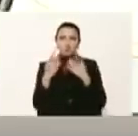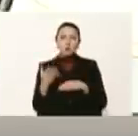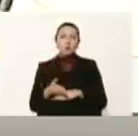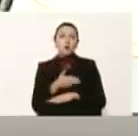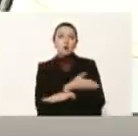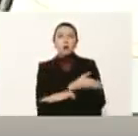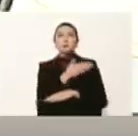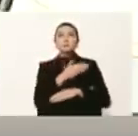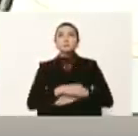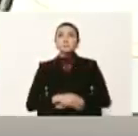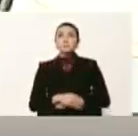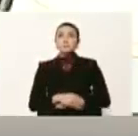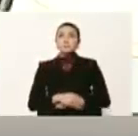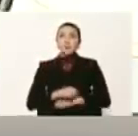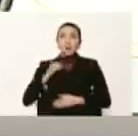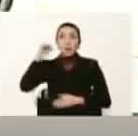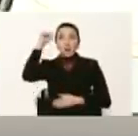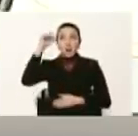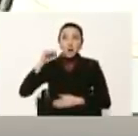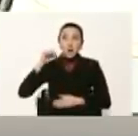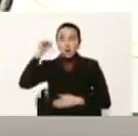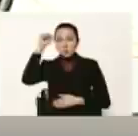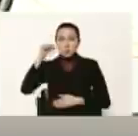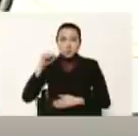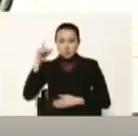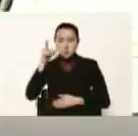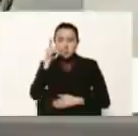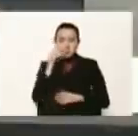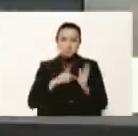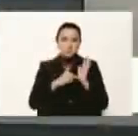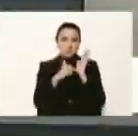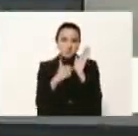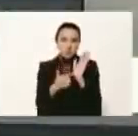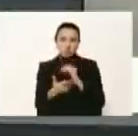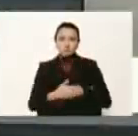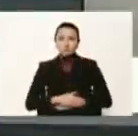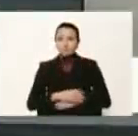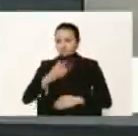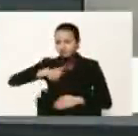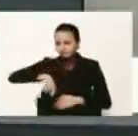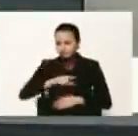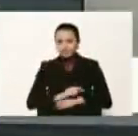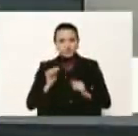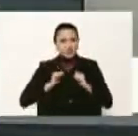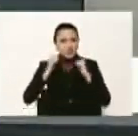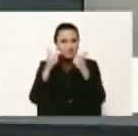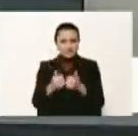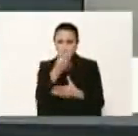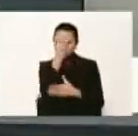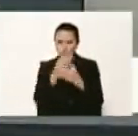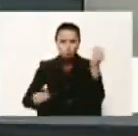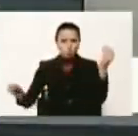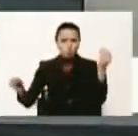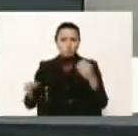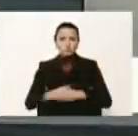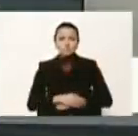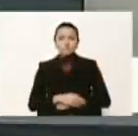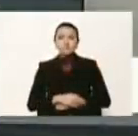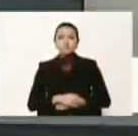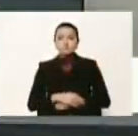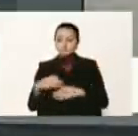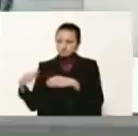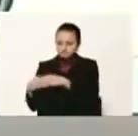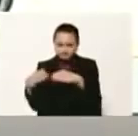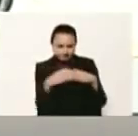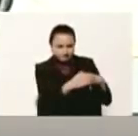en el video que presentó nuestra vicepresidenta. Cuando ellos emprenden su retirada, fueron los que